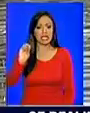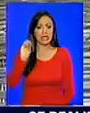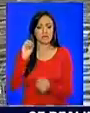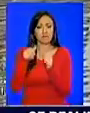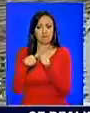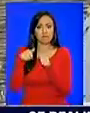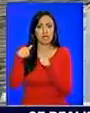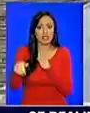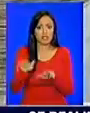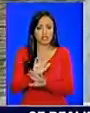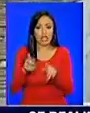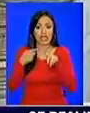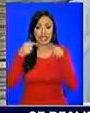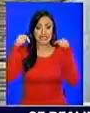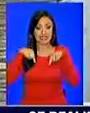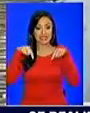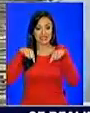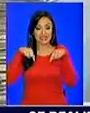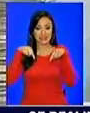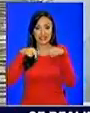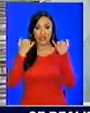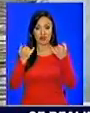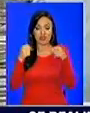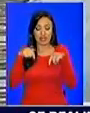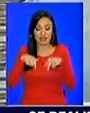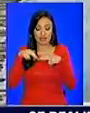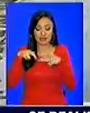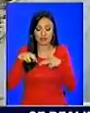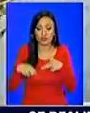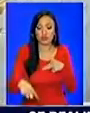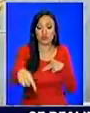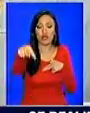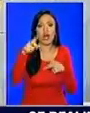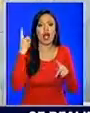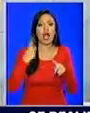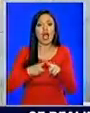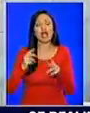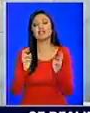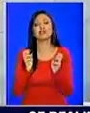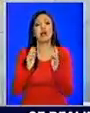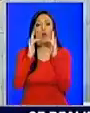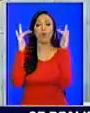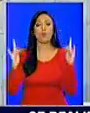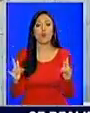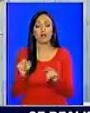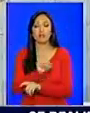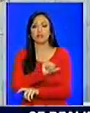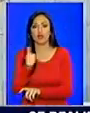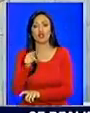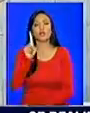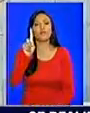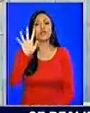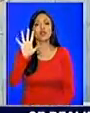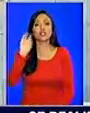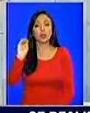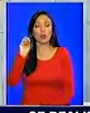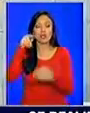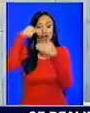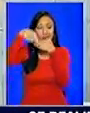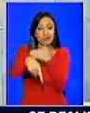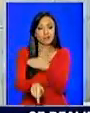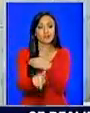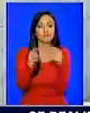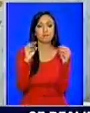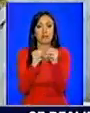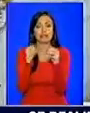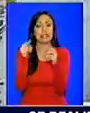empieza desde aquí donde estamos en este sitio y hasta el puente del río San Pedro. 150 metros más abajo del río San Pedro va